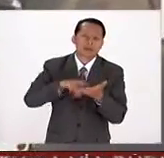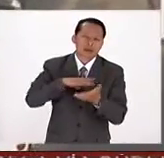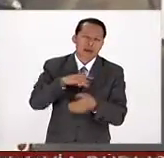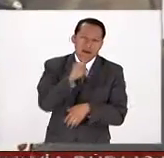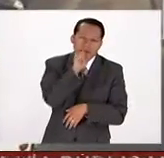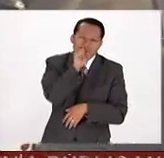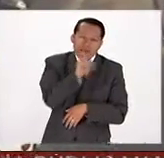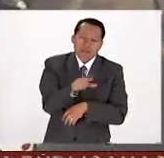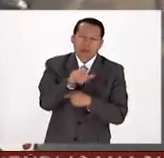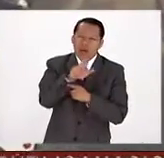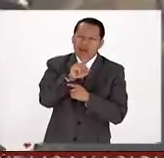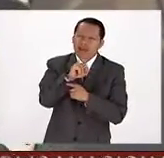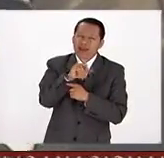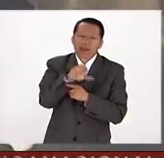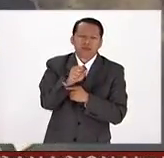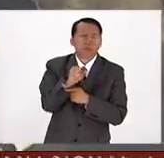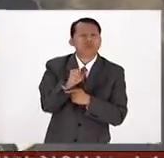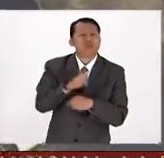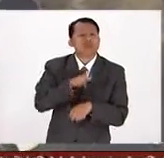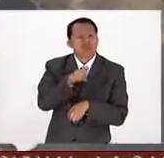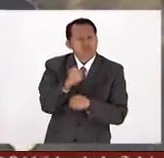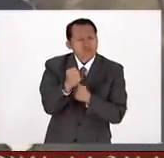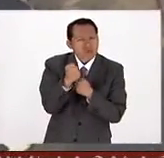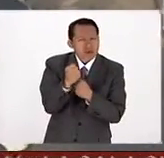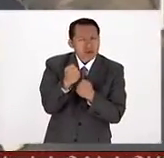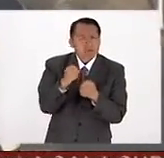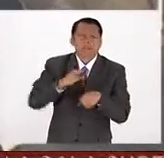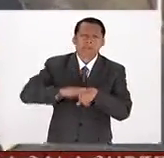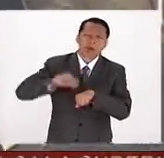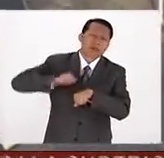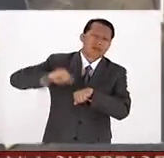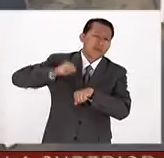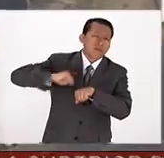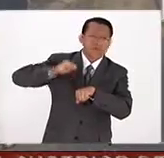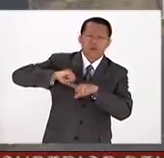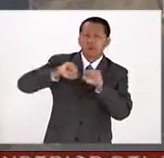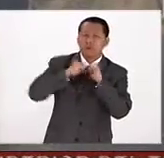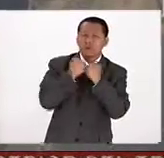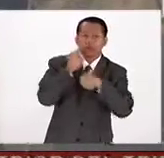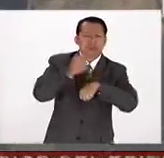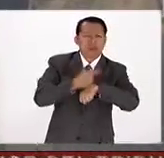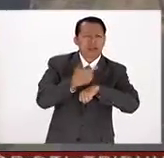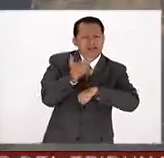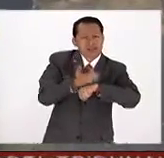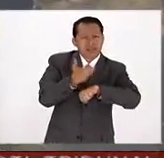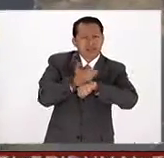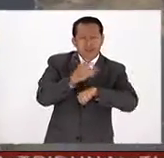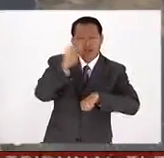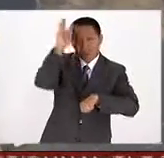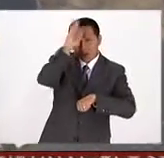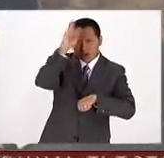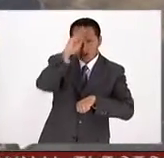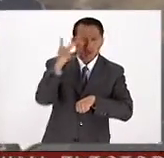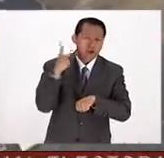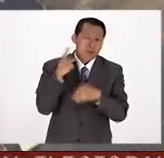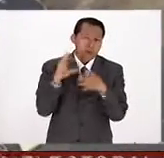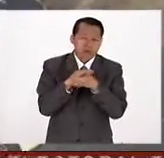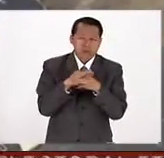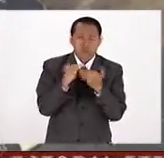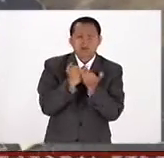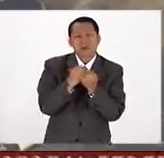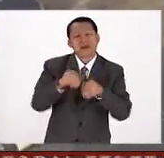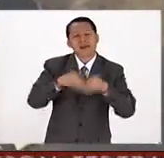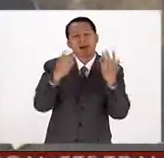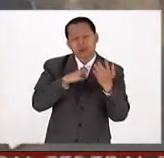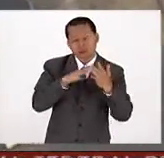más profundos y de los miedos más antiguos que ha tenido la sociedad norteamericana en términos filosófico-políticos. Claro que hay